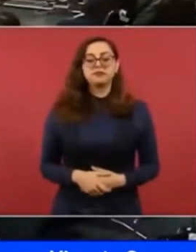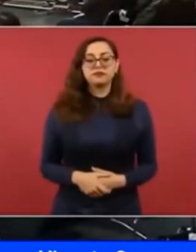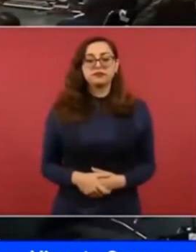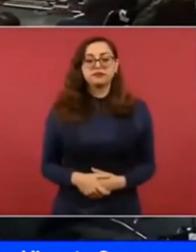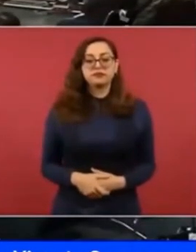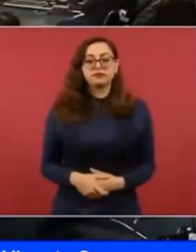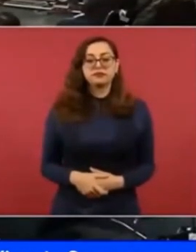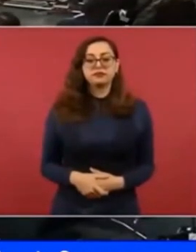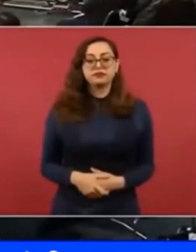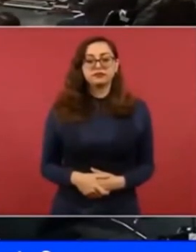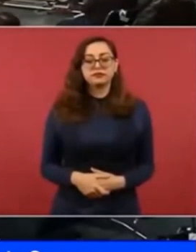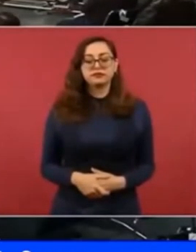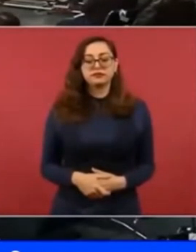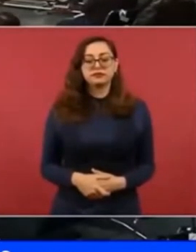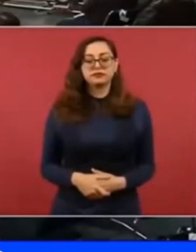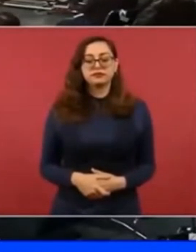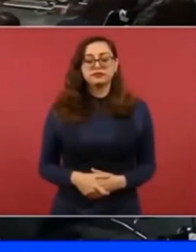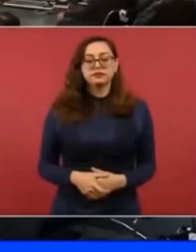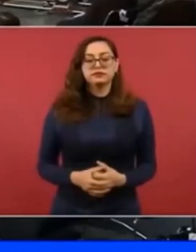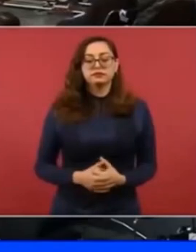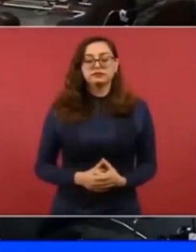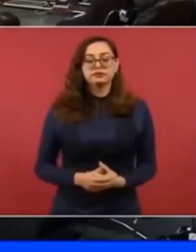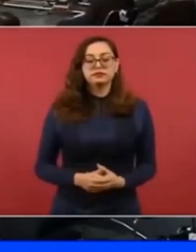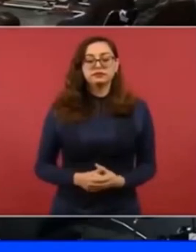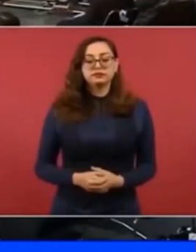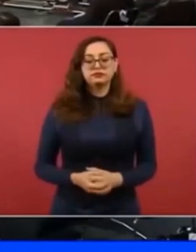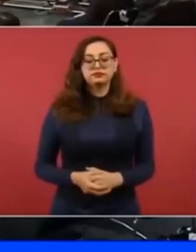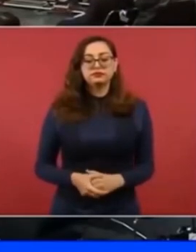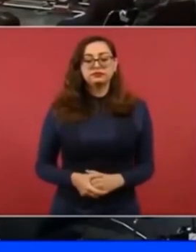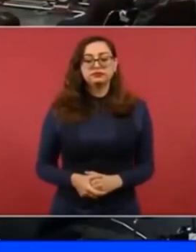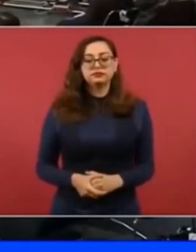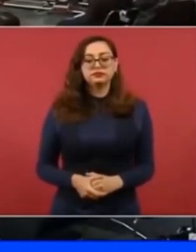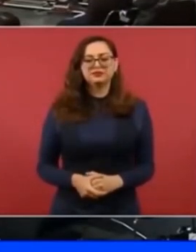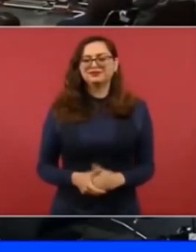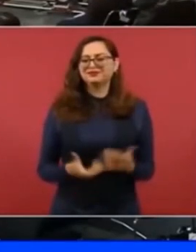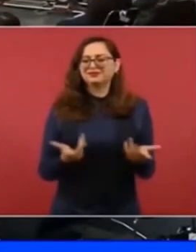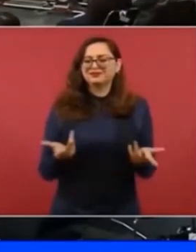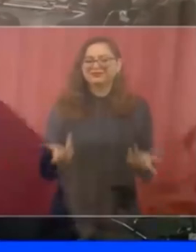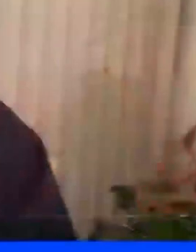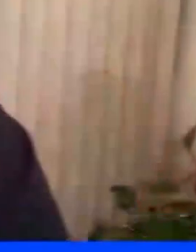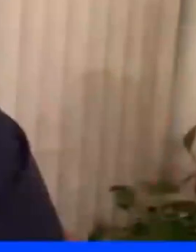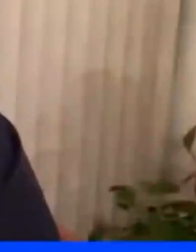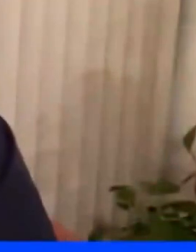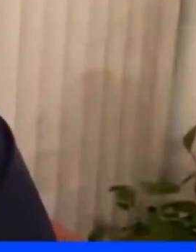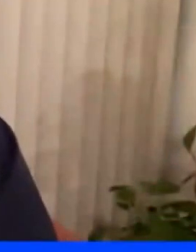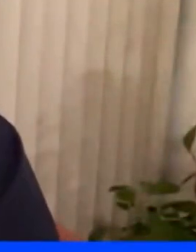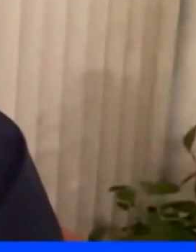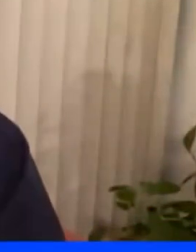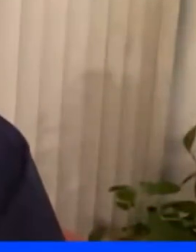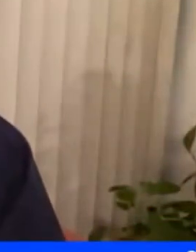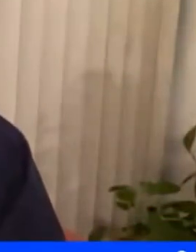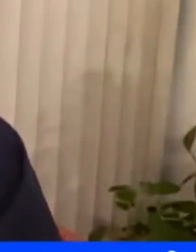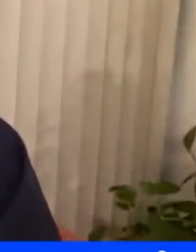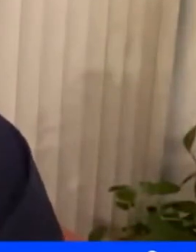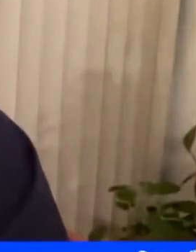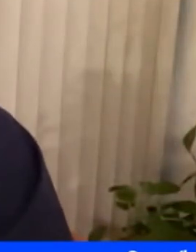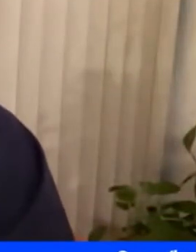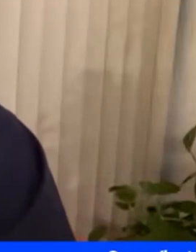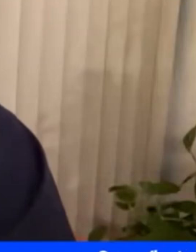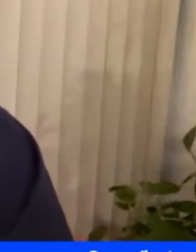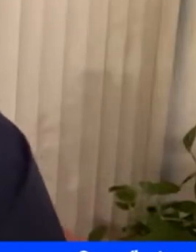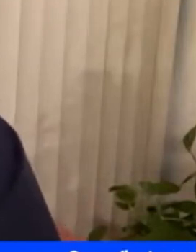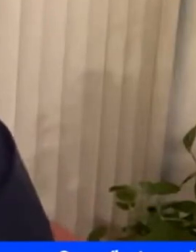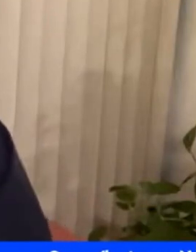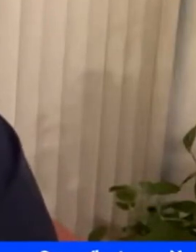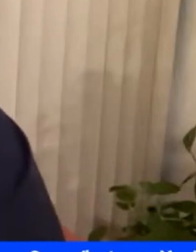metro? ¿Implementará el otro sistema? Nada más es muy sencillo. Bueno, pues ahí están las declaraciones de la jefa de gobierno de la Ciudad